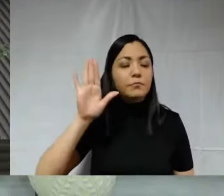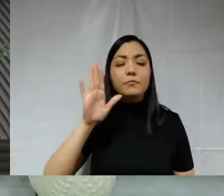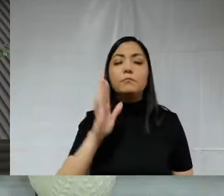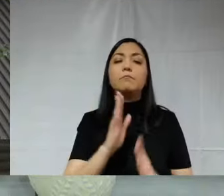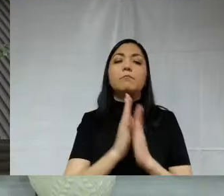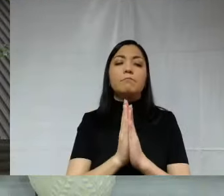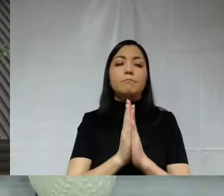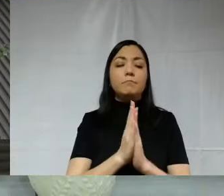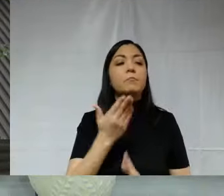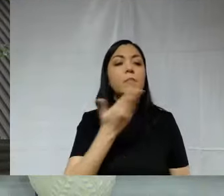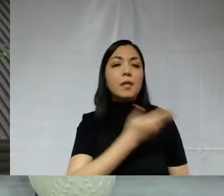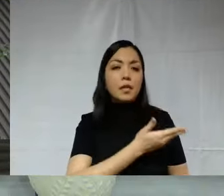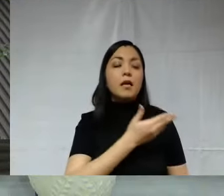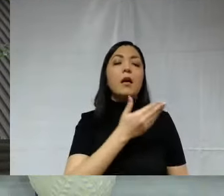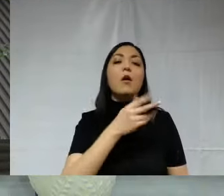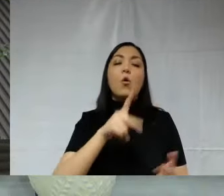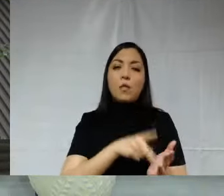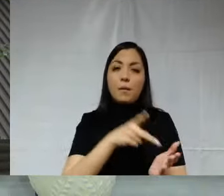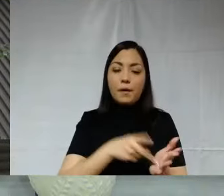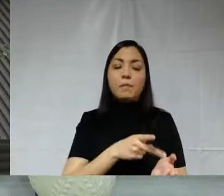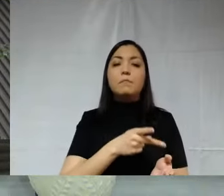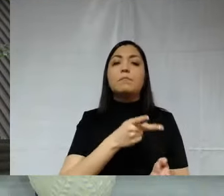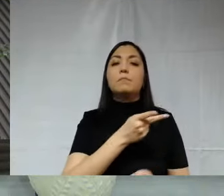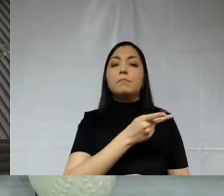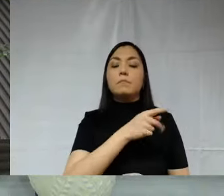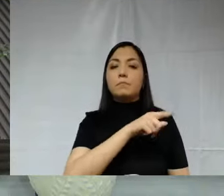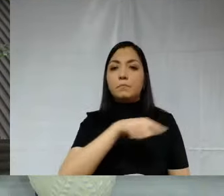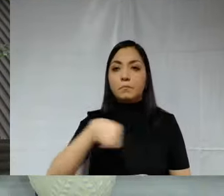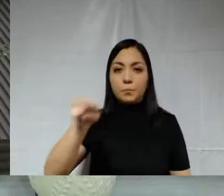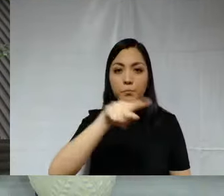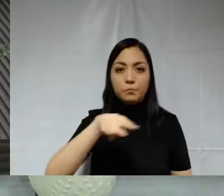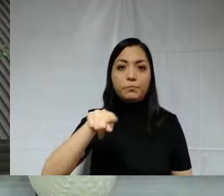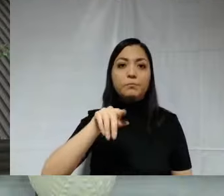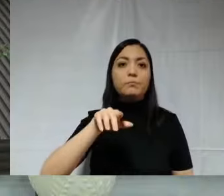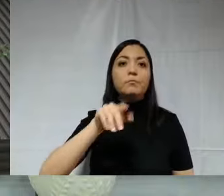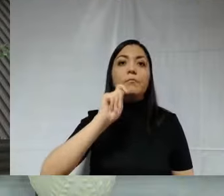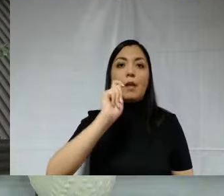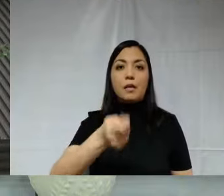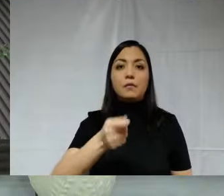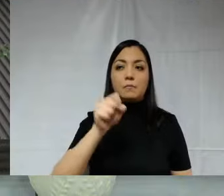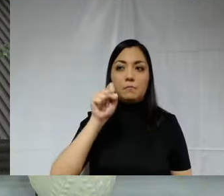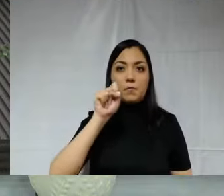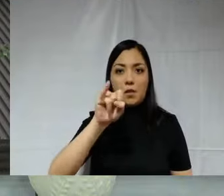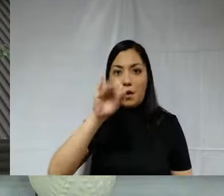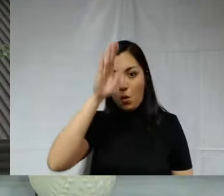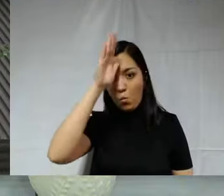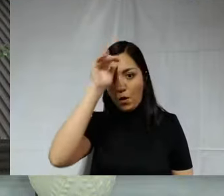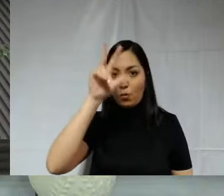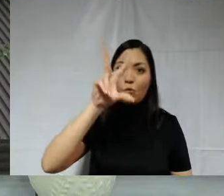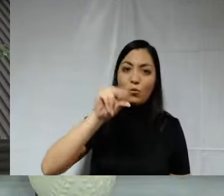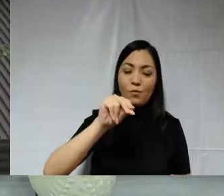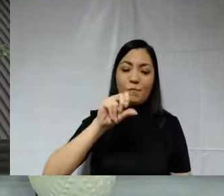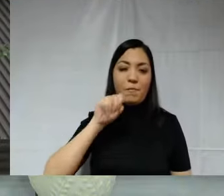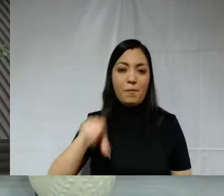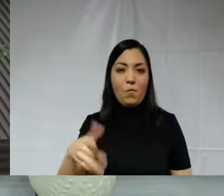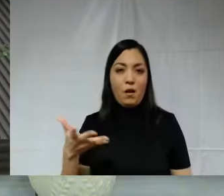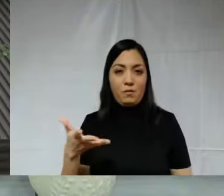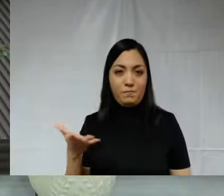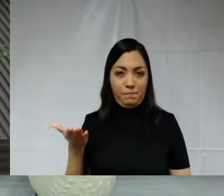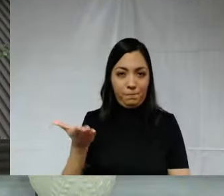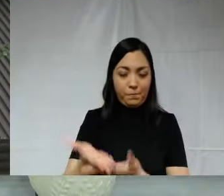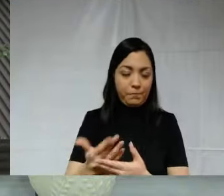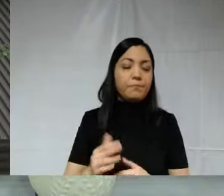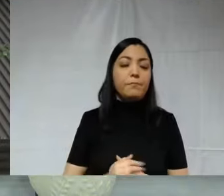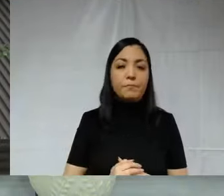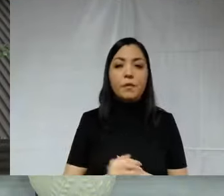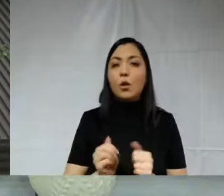económica la dispensa por usted formulada con gusto presidente antes de continuar doy cuenta a este colegiado